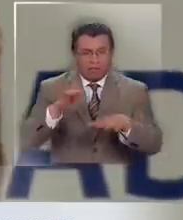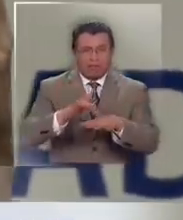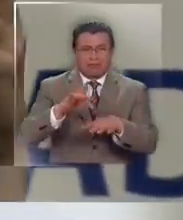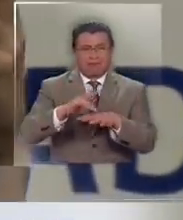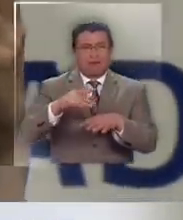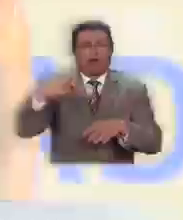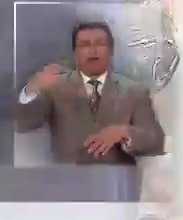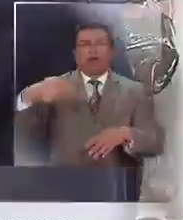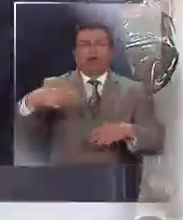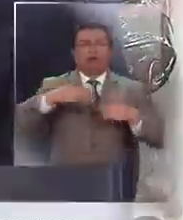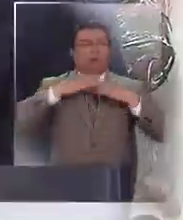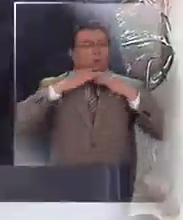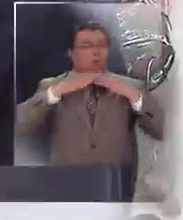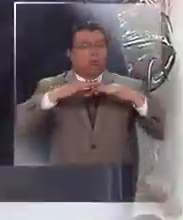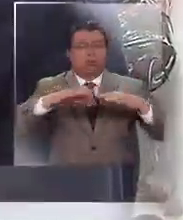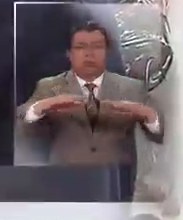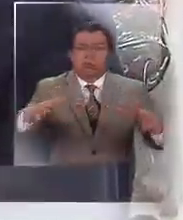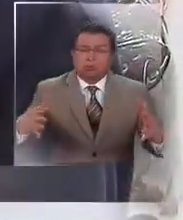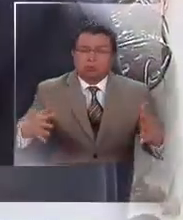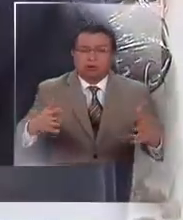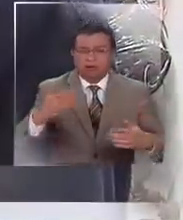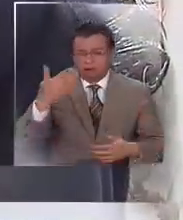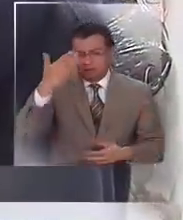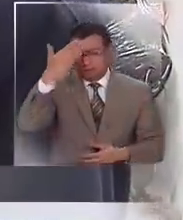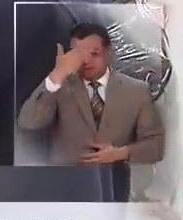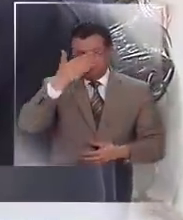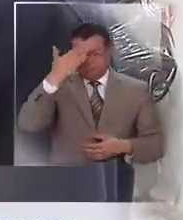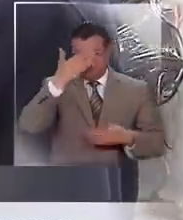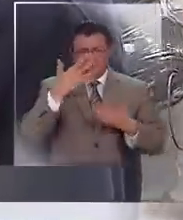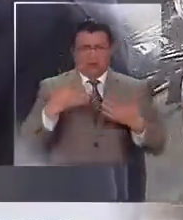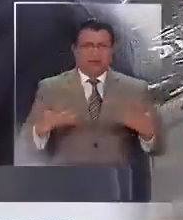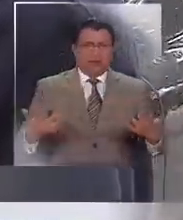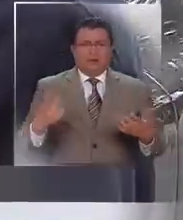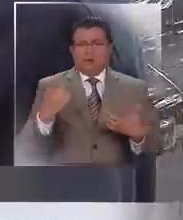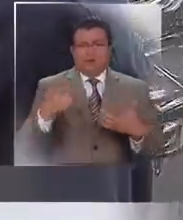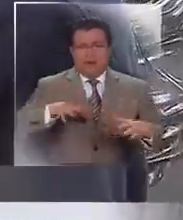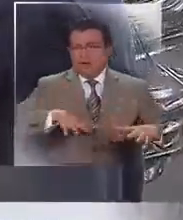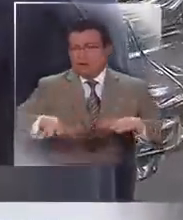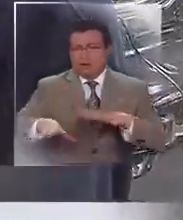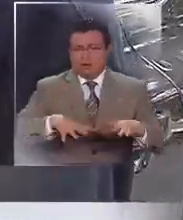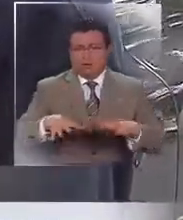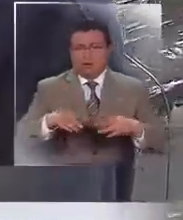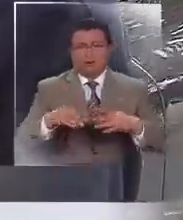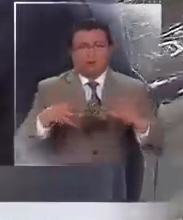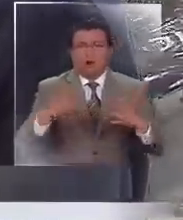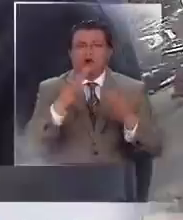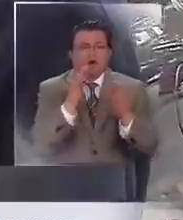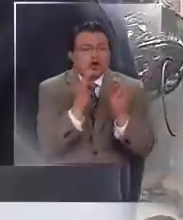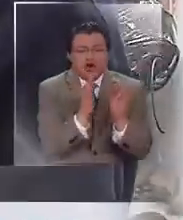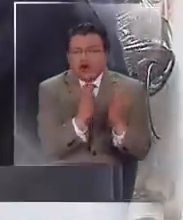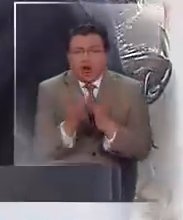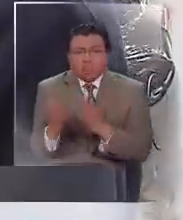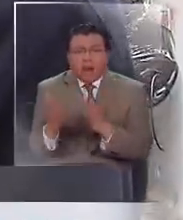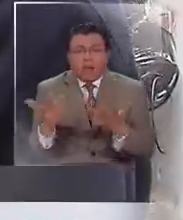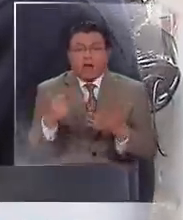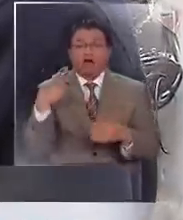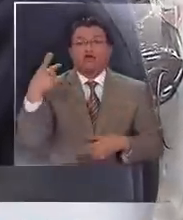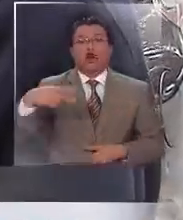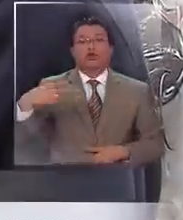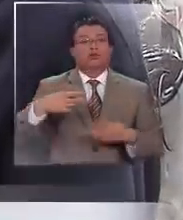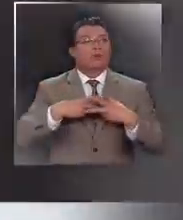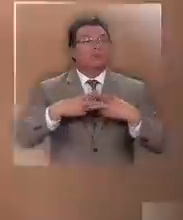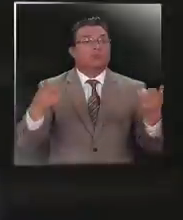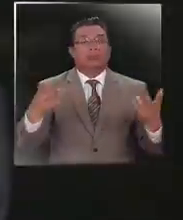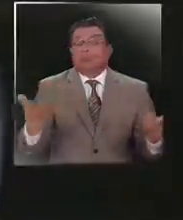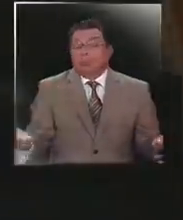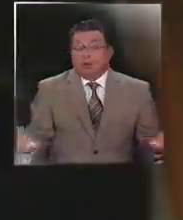ser noticia nacional. Es preocupante que una cosa de tanto sentido común sea noticia nacional cuando eso debiera pasar